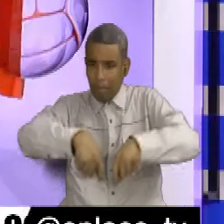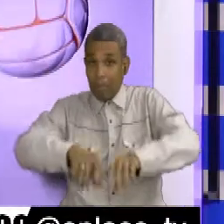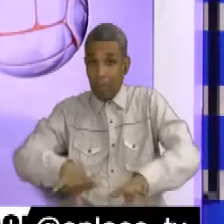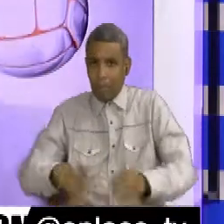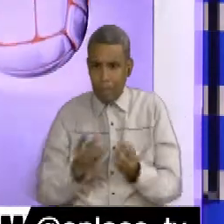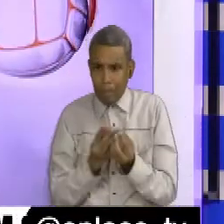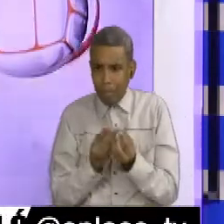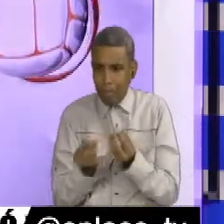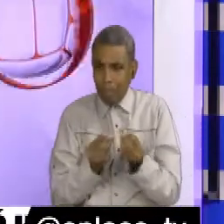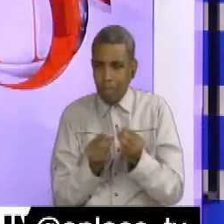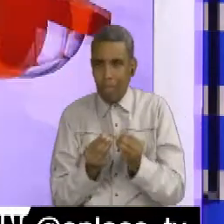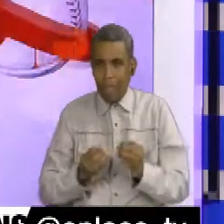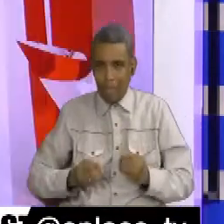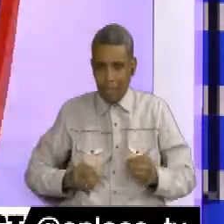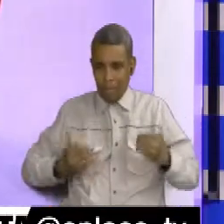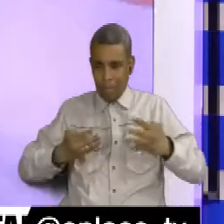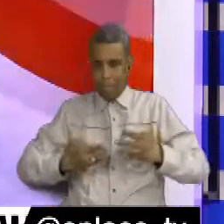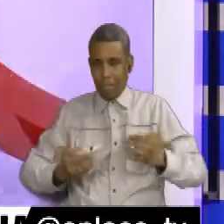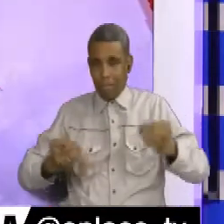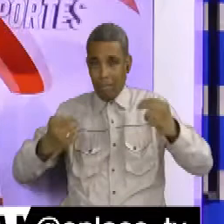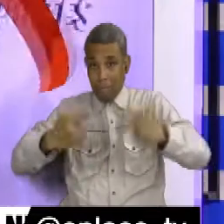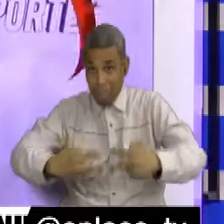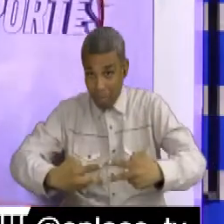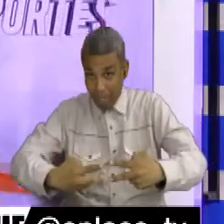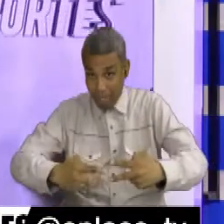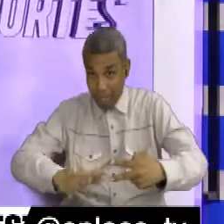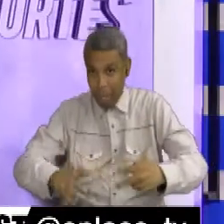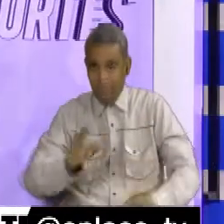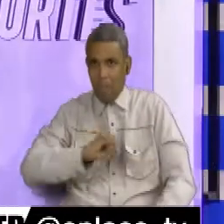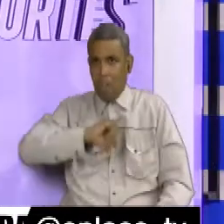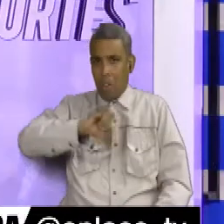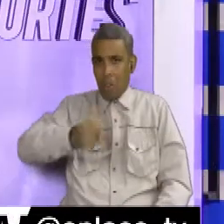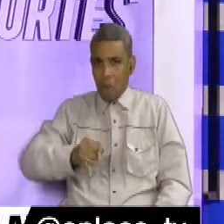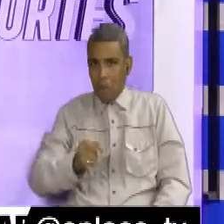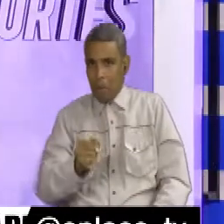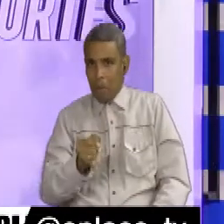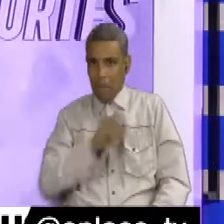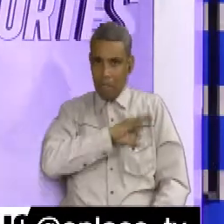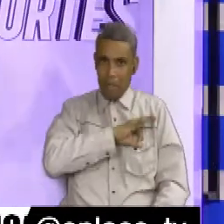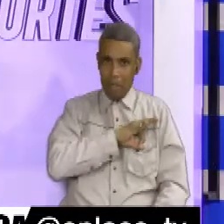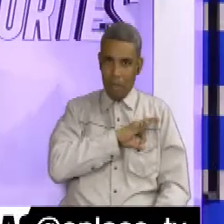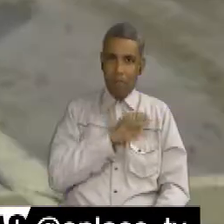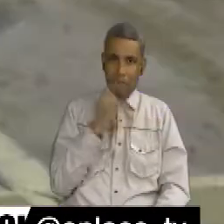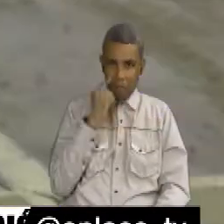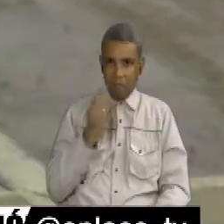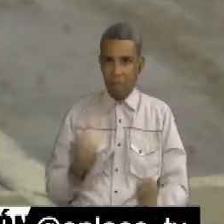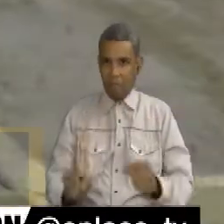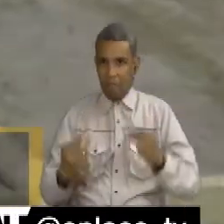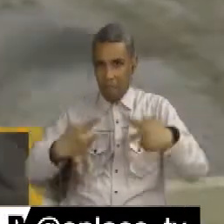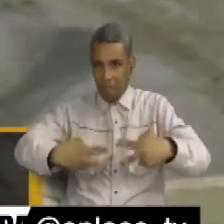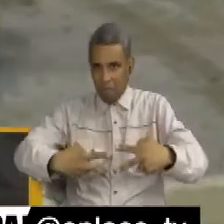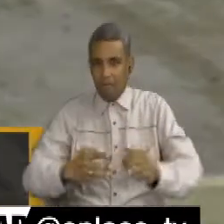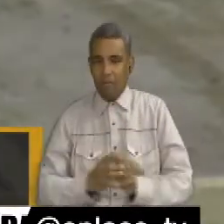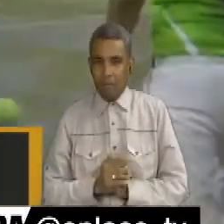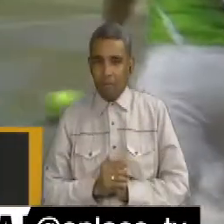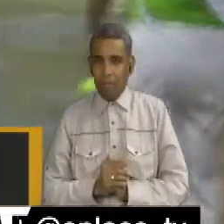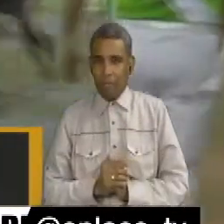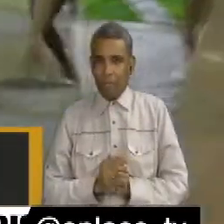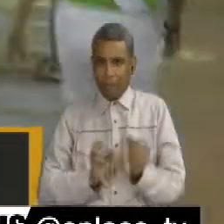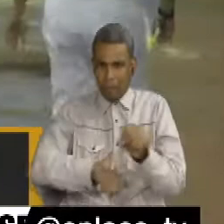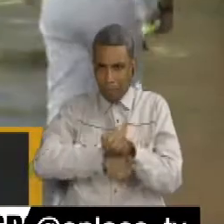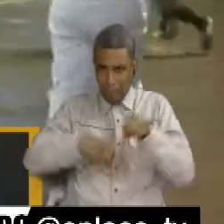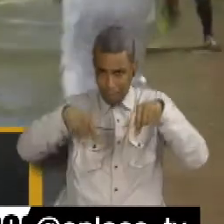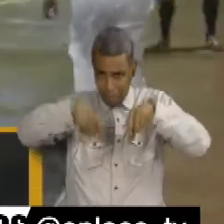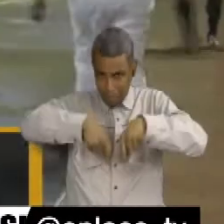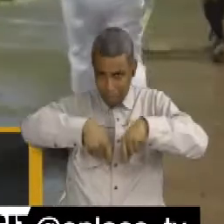Barrancabermeja. El próximo jueves y el sábado serán realizados estos partidos. Las competencias en las diferentes disciplinas